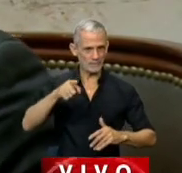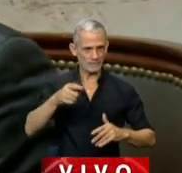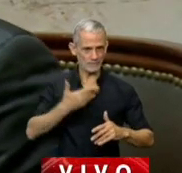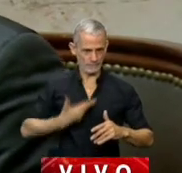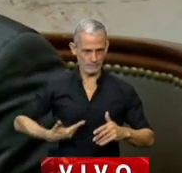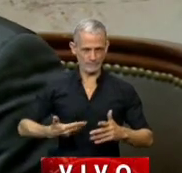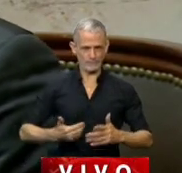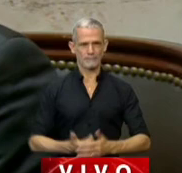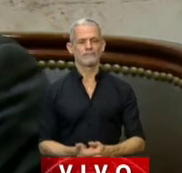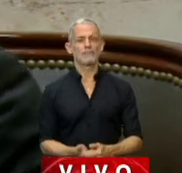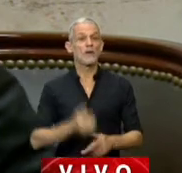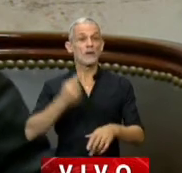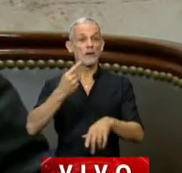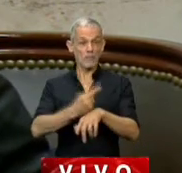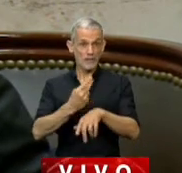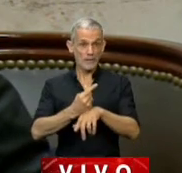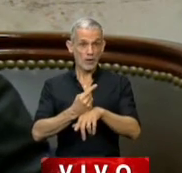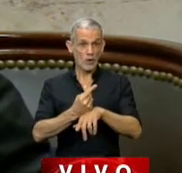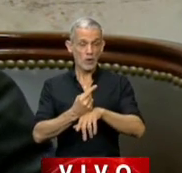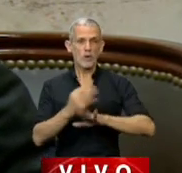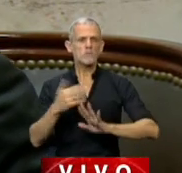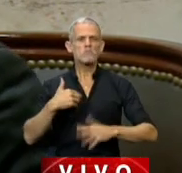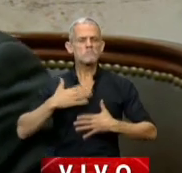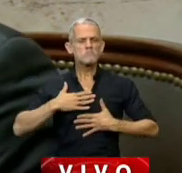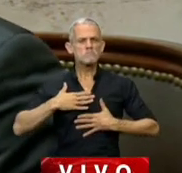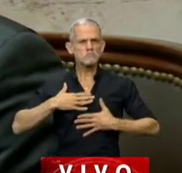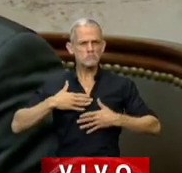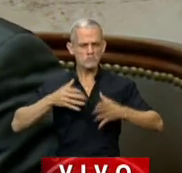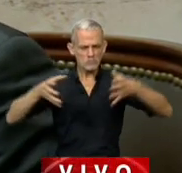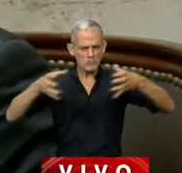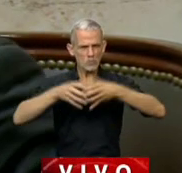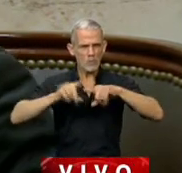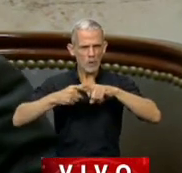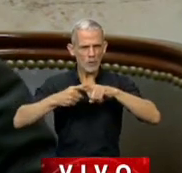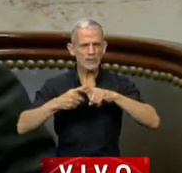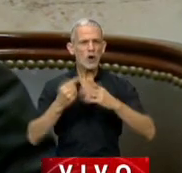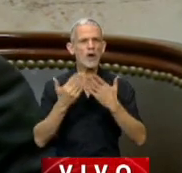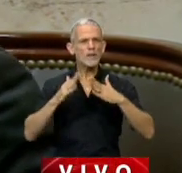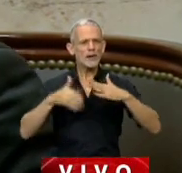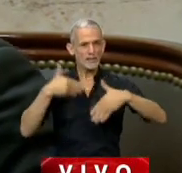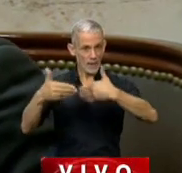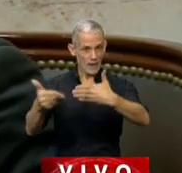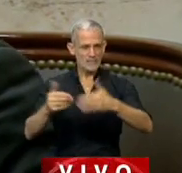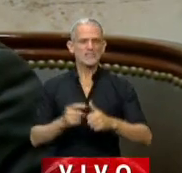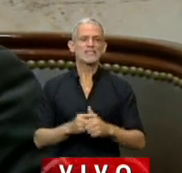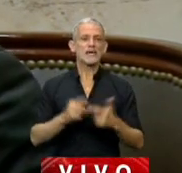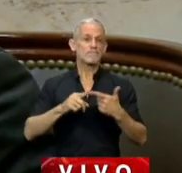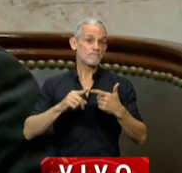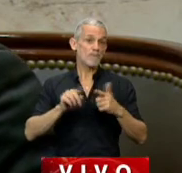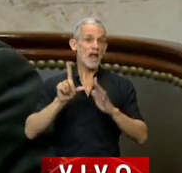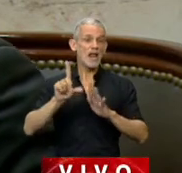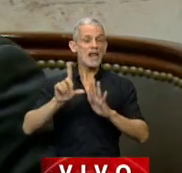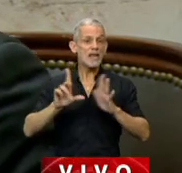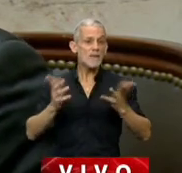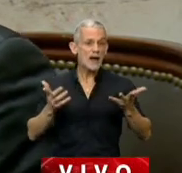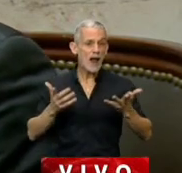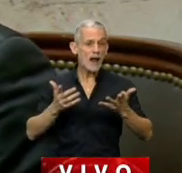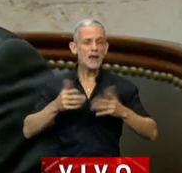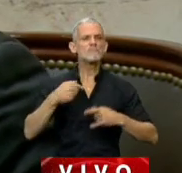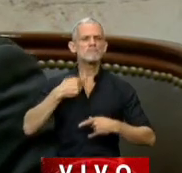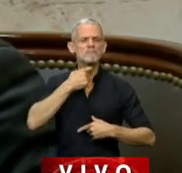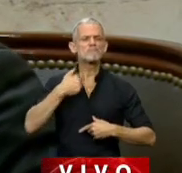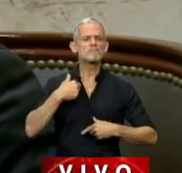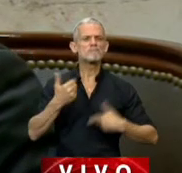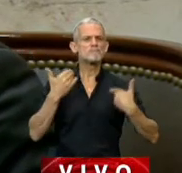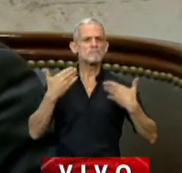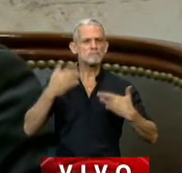lugar, desde La Libertad Avanza, los liberales, queremos manifestar